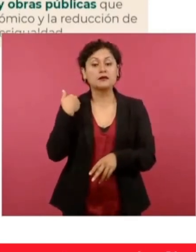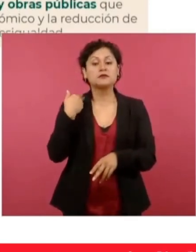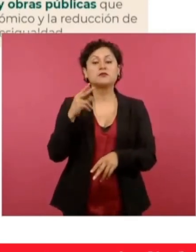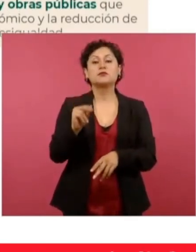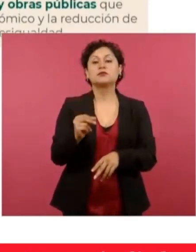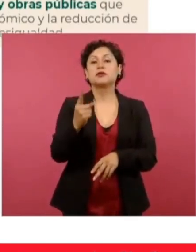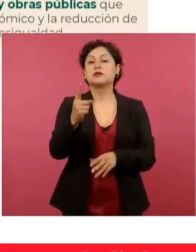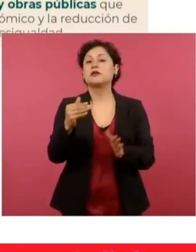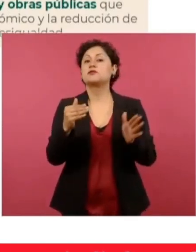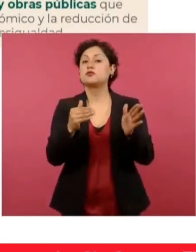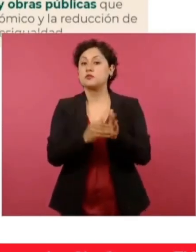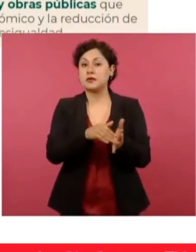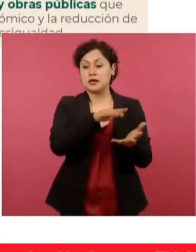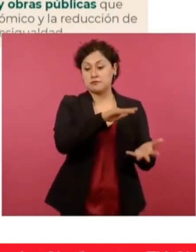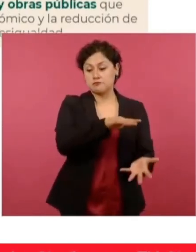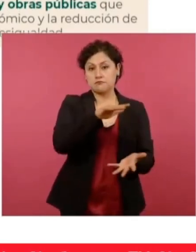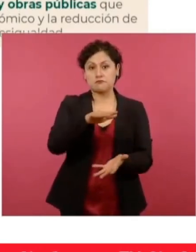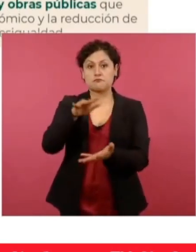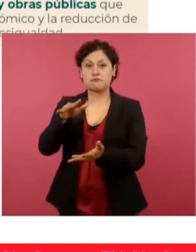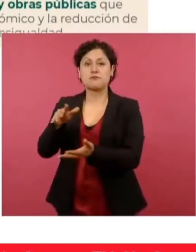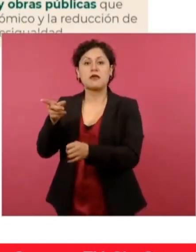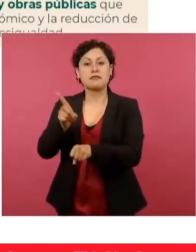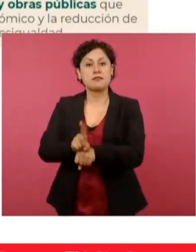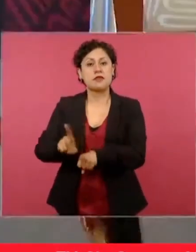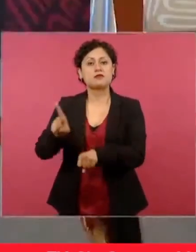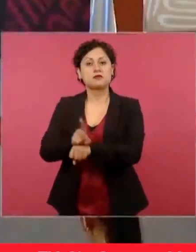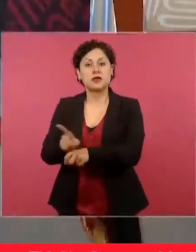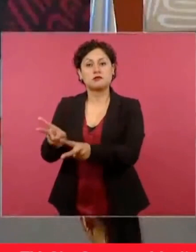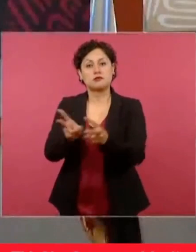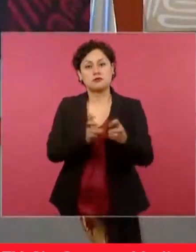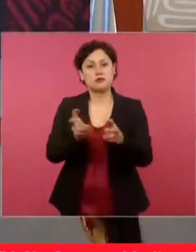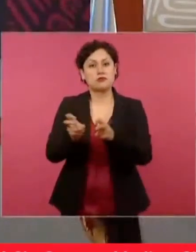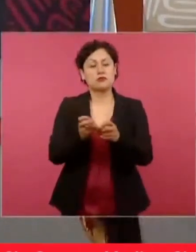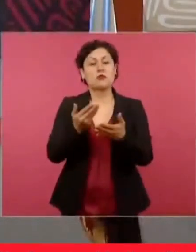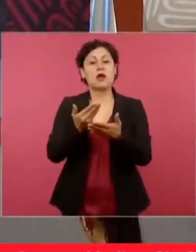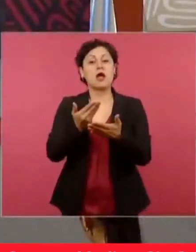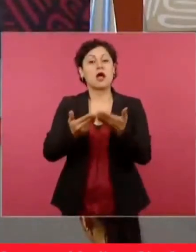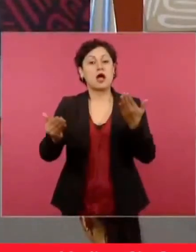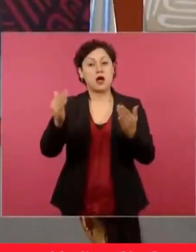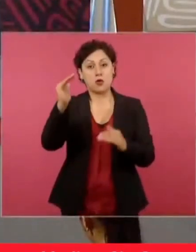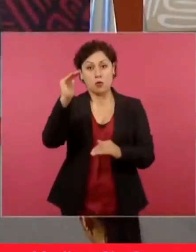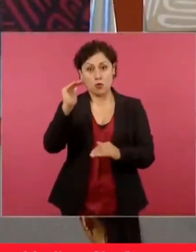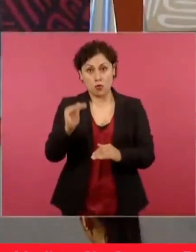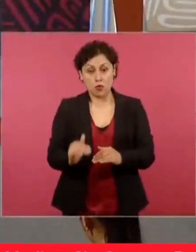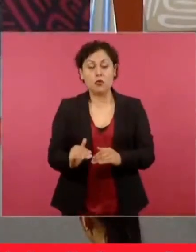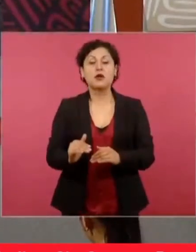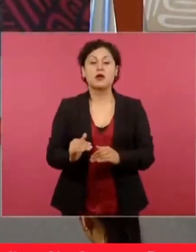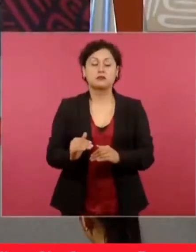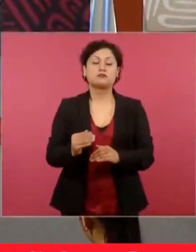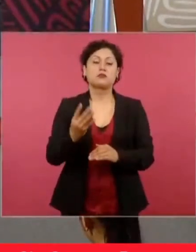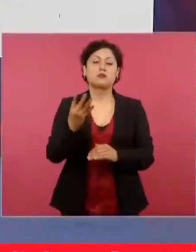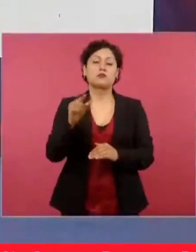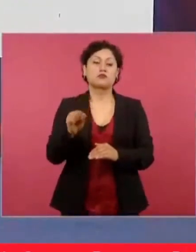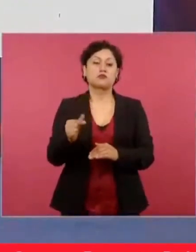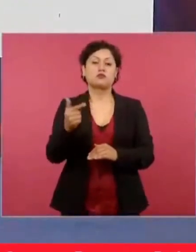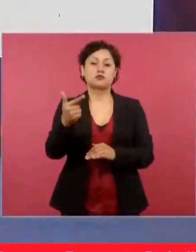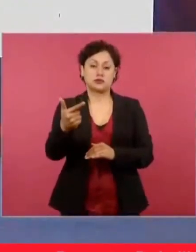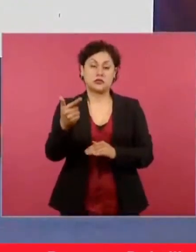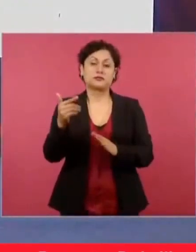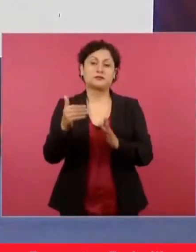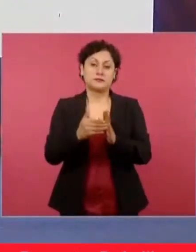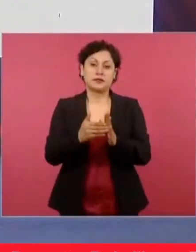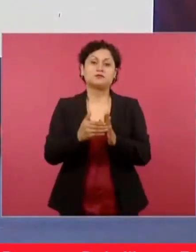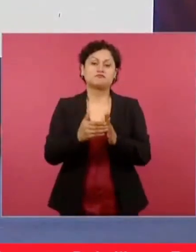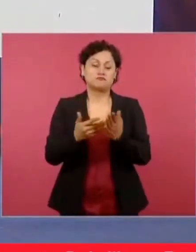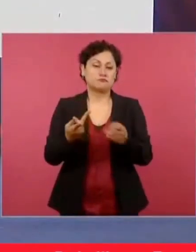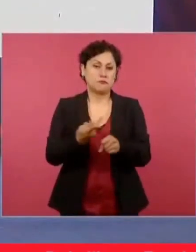diarios que se robaban a 4.7 a ahora miles de barriles que ocurren